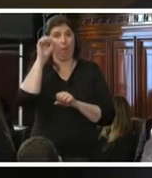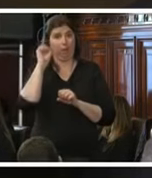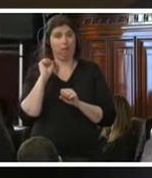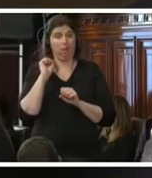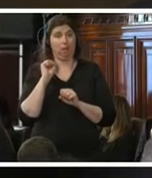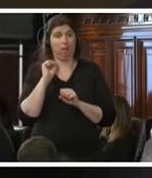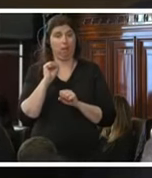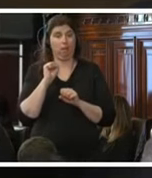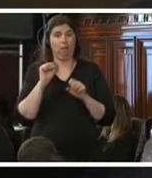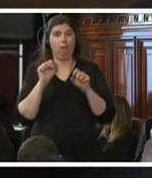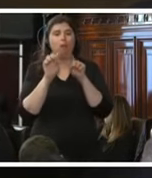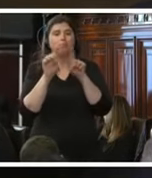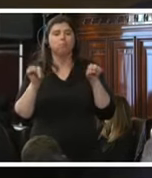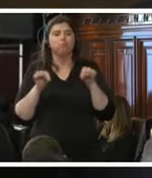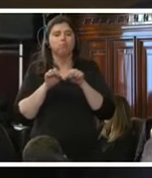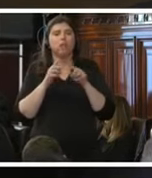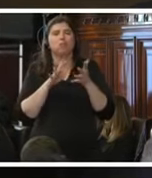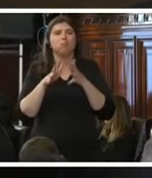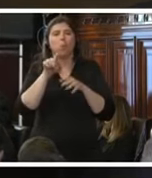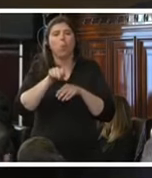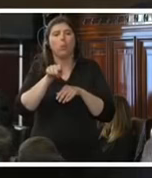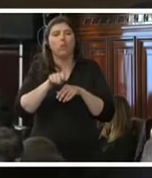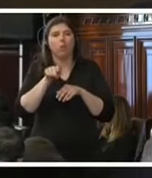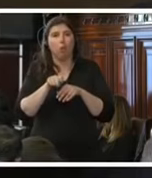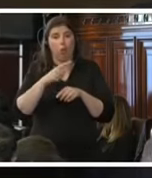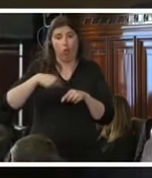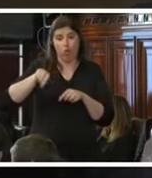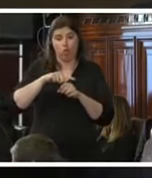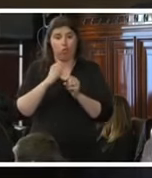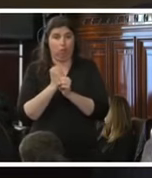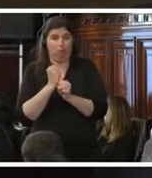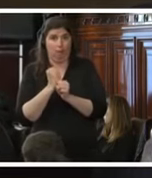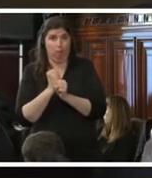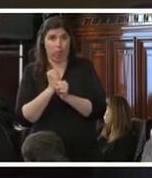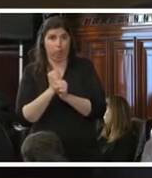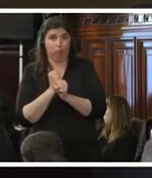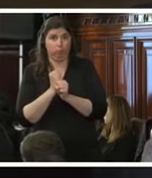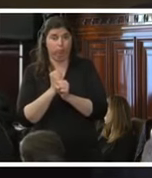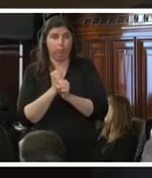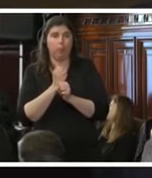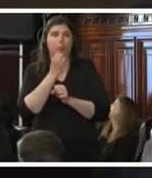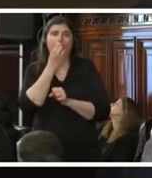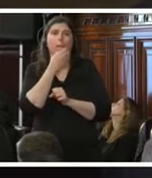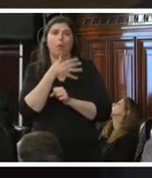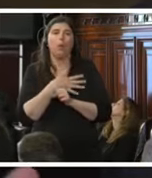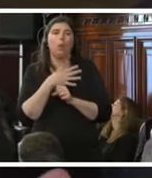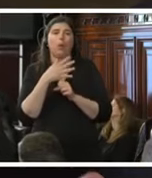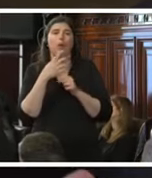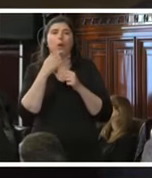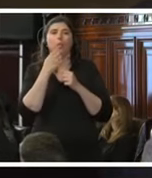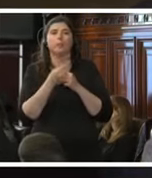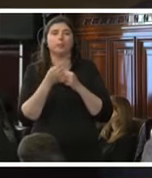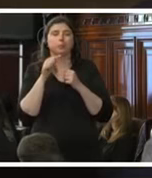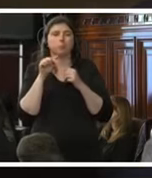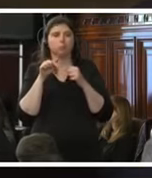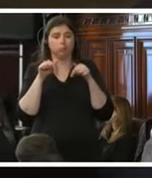nos desempeñamos, es bueno recalcar la estructuración de antaño y lo que